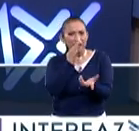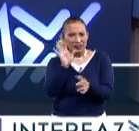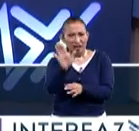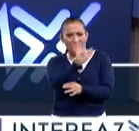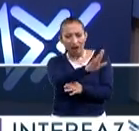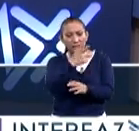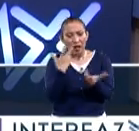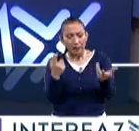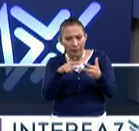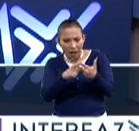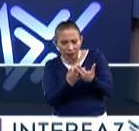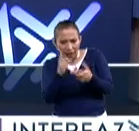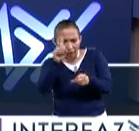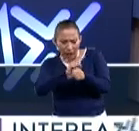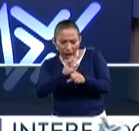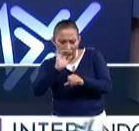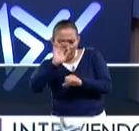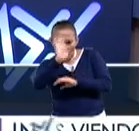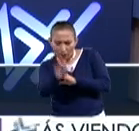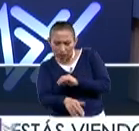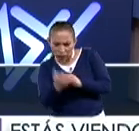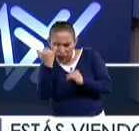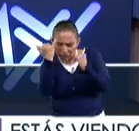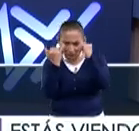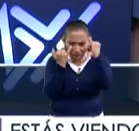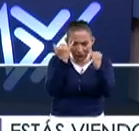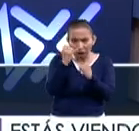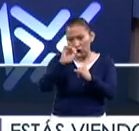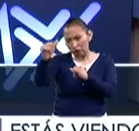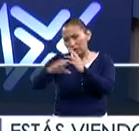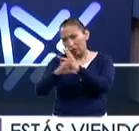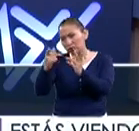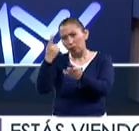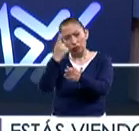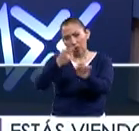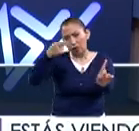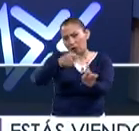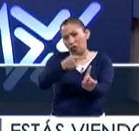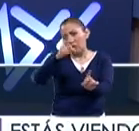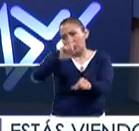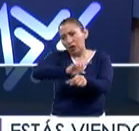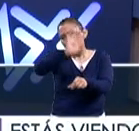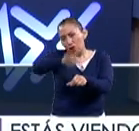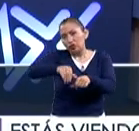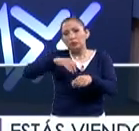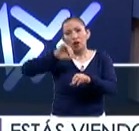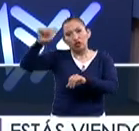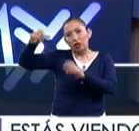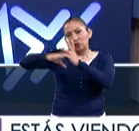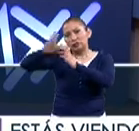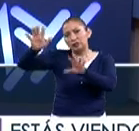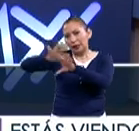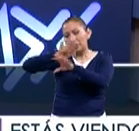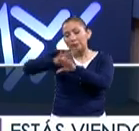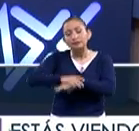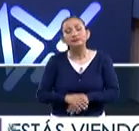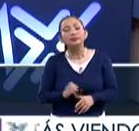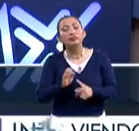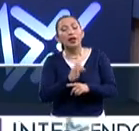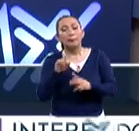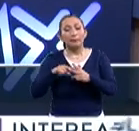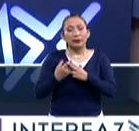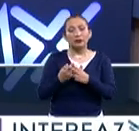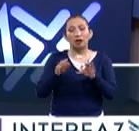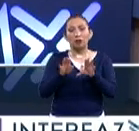esta construcción del Día de Muertos y otras cuestiones, ¿no? No solo, Claro. hoy estamos Día de Muertos, ¿no? Entonces aparece